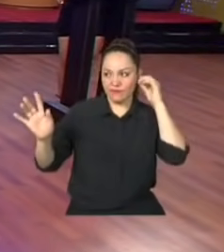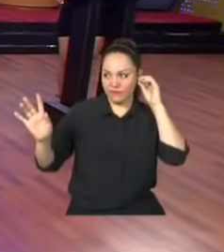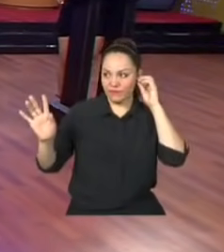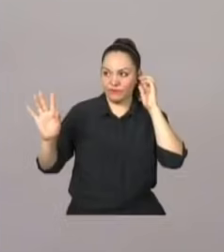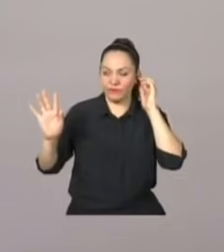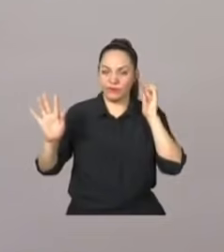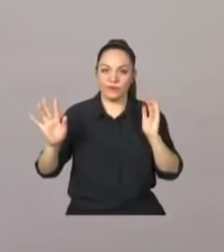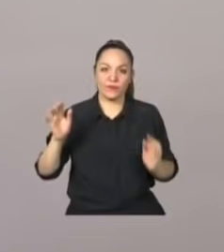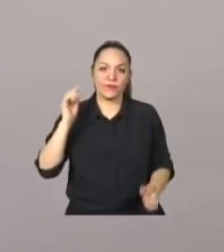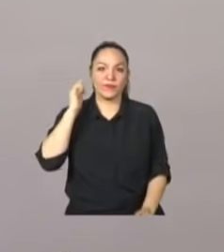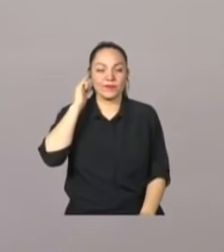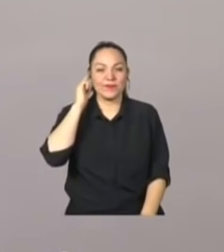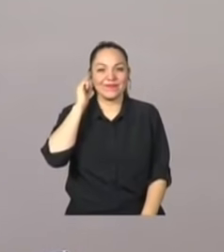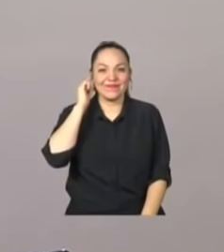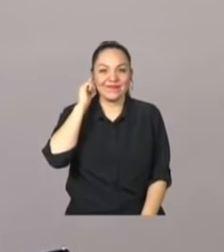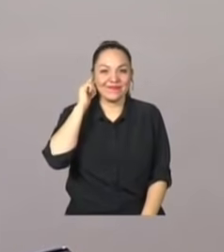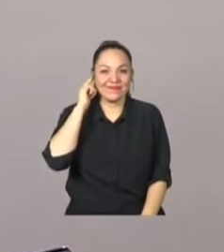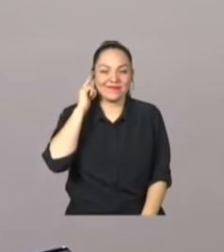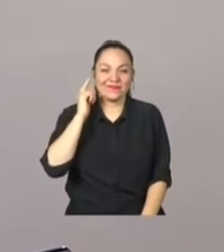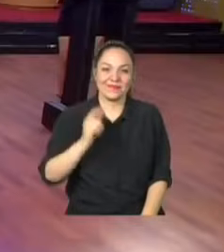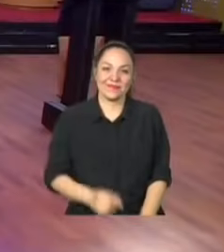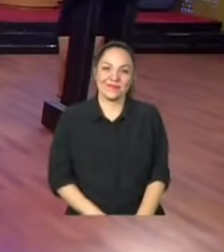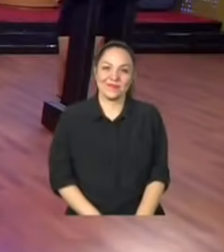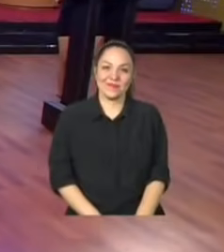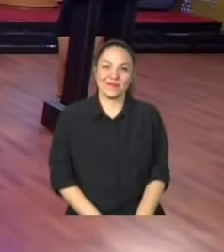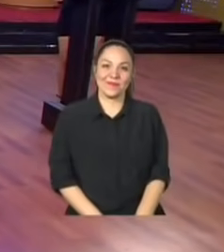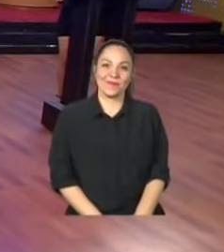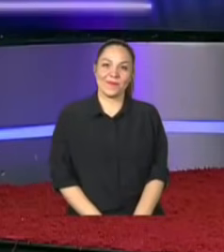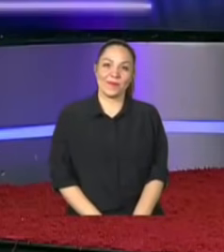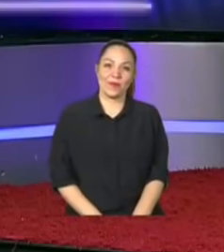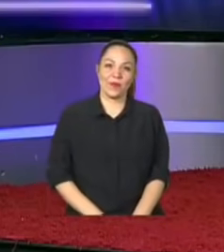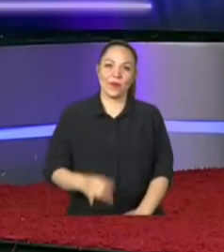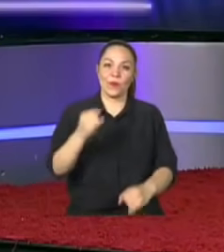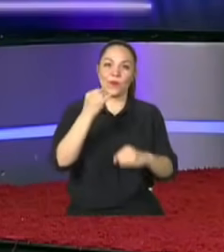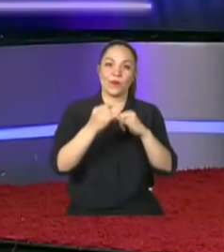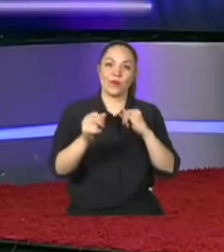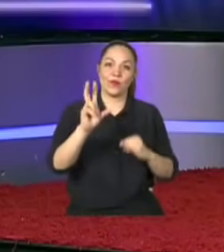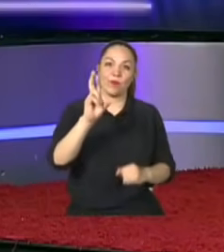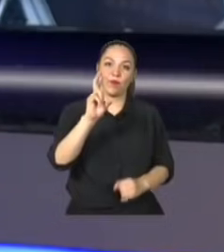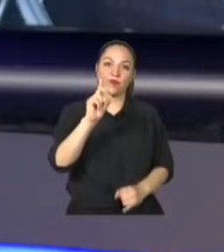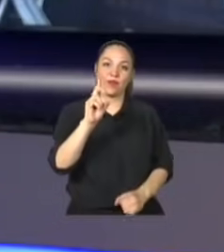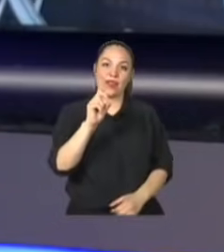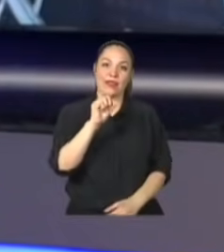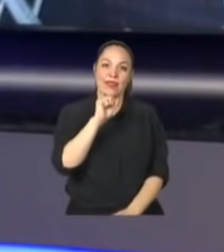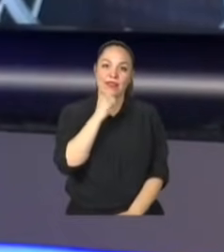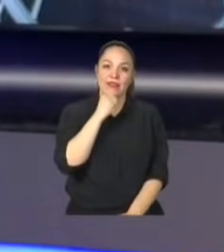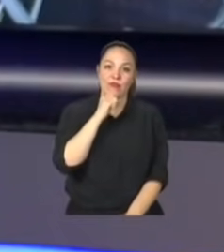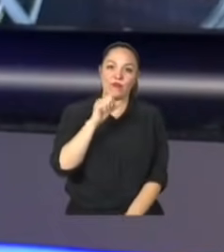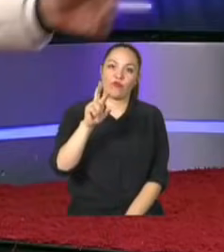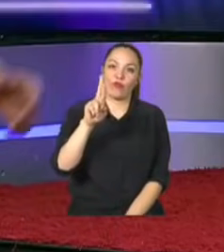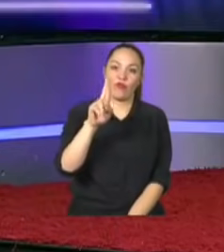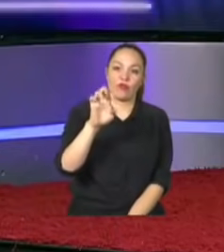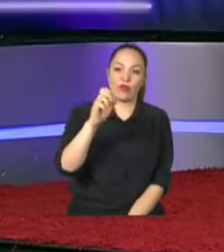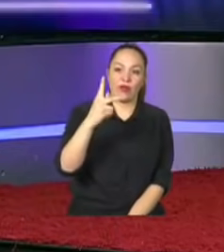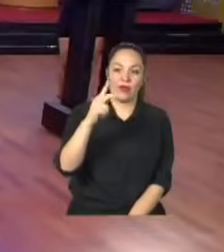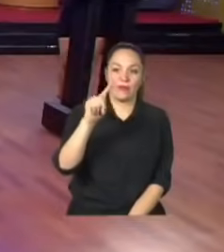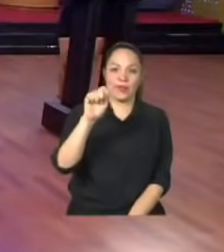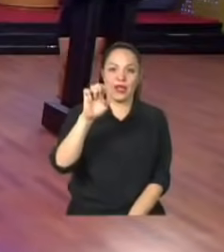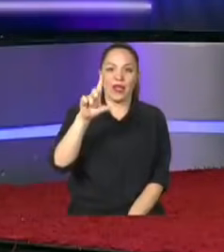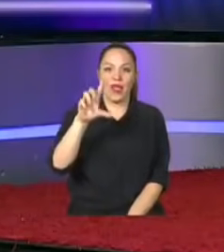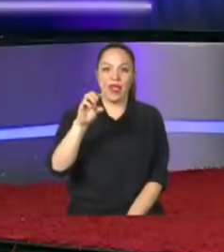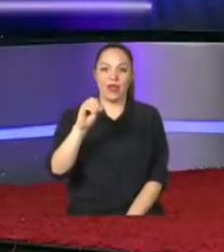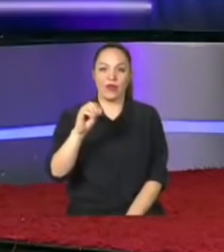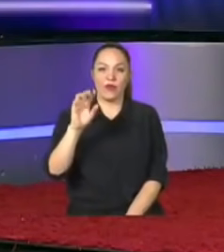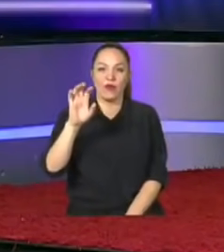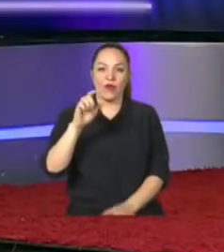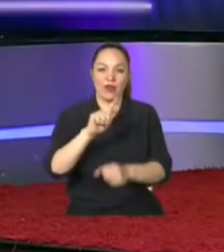Yo le doy mi tiempo. Gracias. Últimos 30 segundos. Como ustedes Partido pueden ver. Reptiliano, licenciado Eugenio Torres. Como ustedes